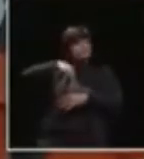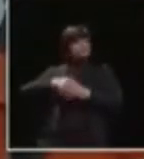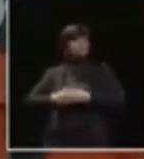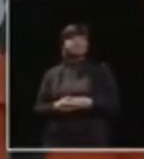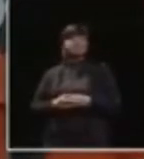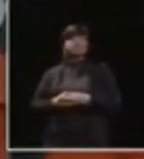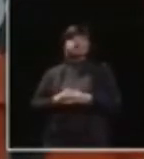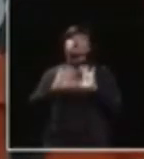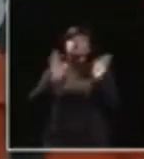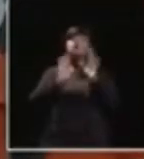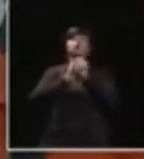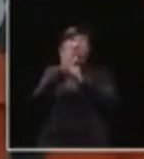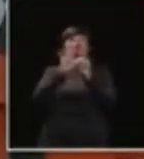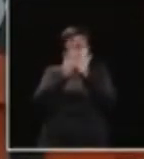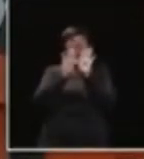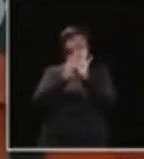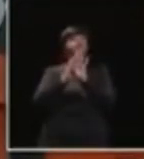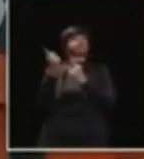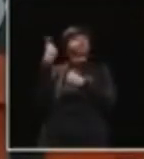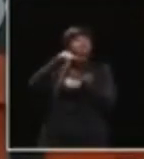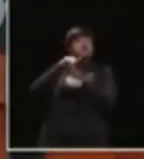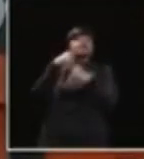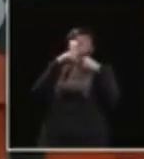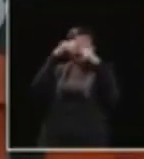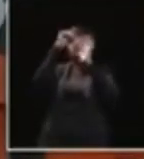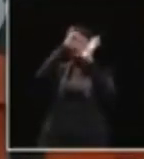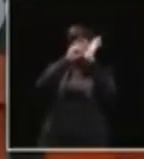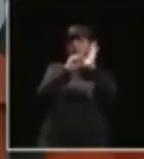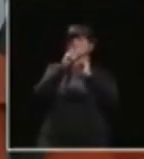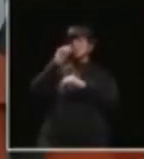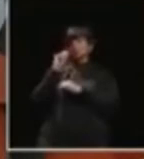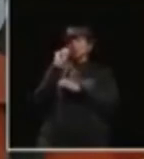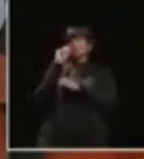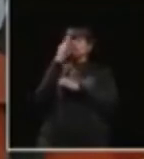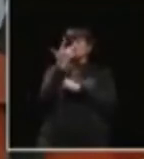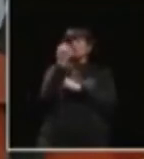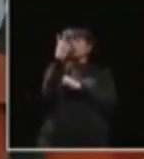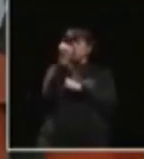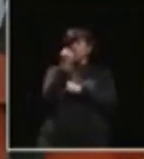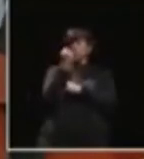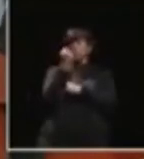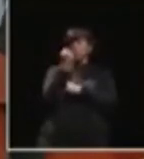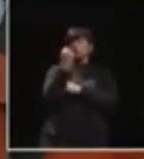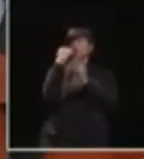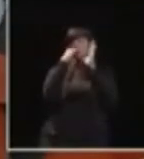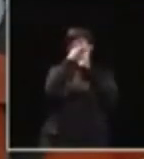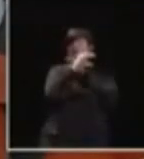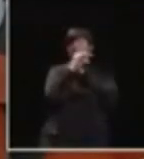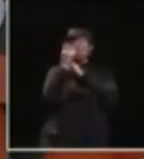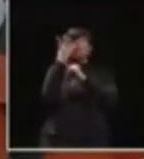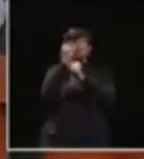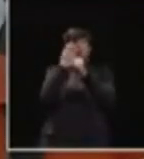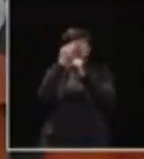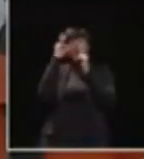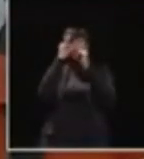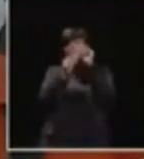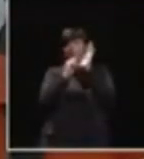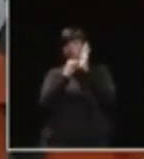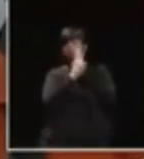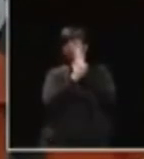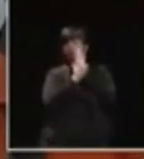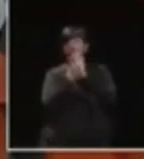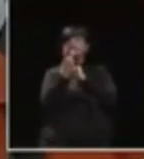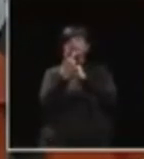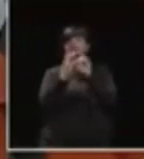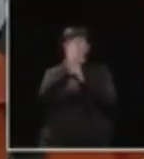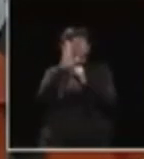con fundamento en lo dispuesto en los artículos 359, fracción cuarta, último párrafo,